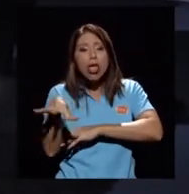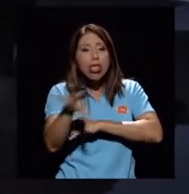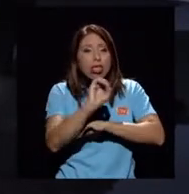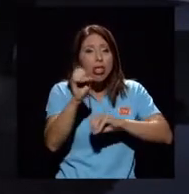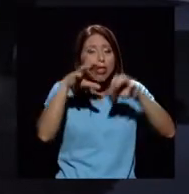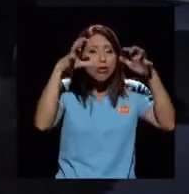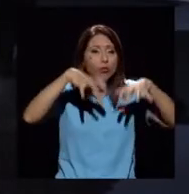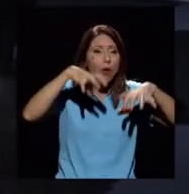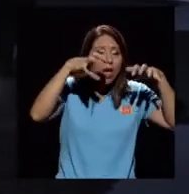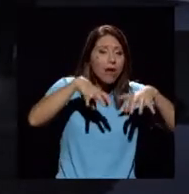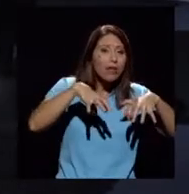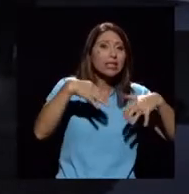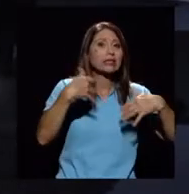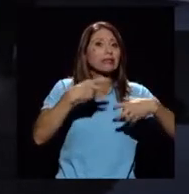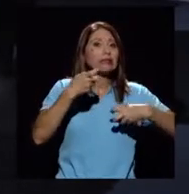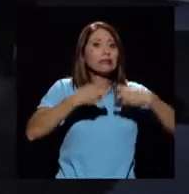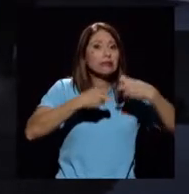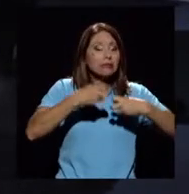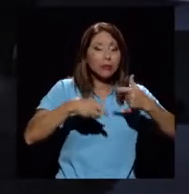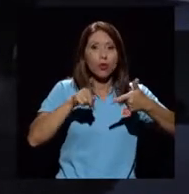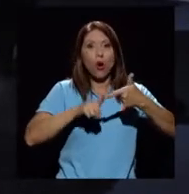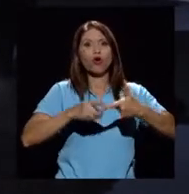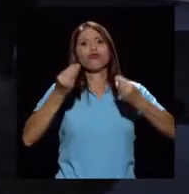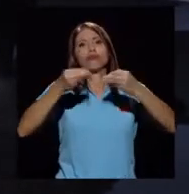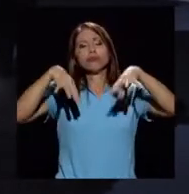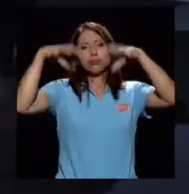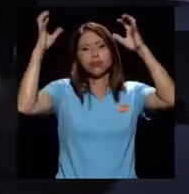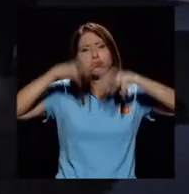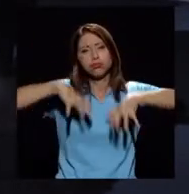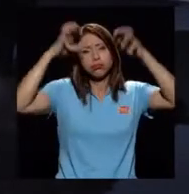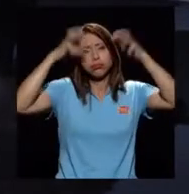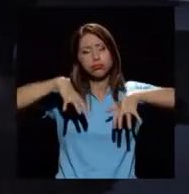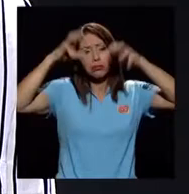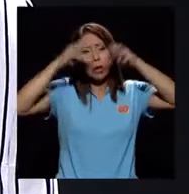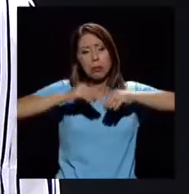y estos eventos han afectado principalmente su producción,